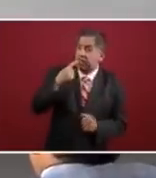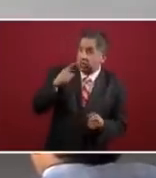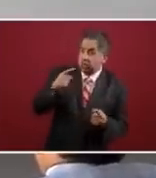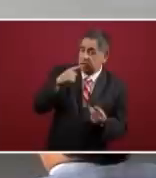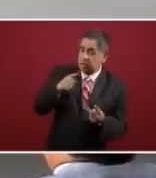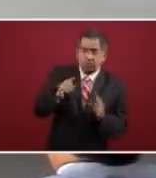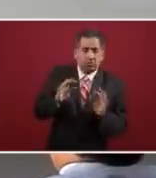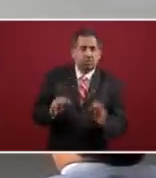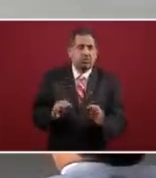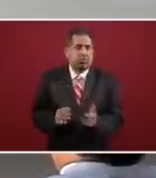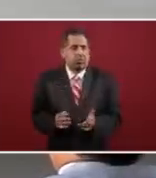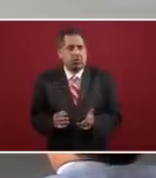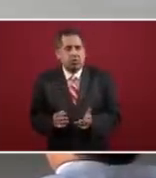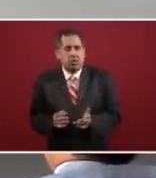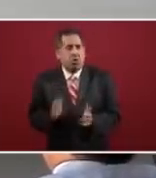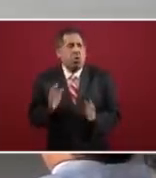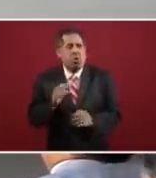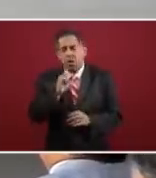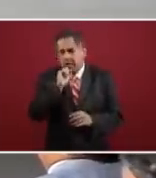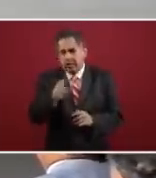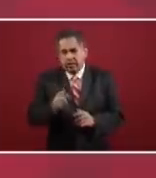denuncias. Además,